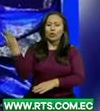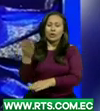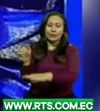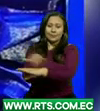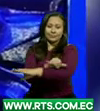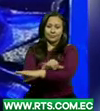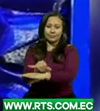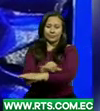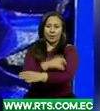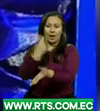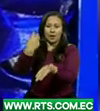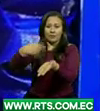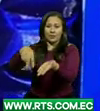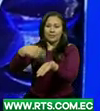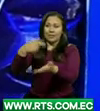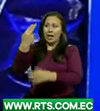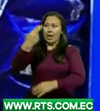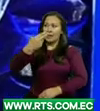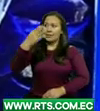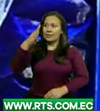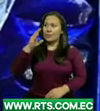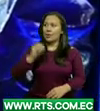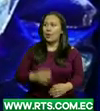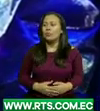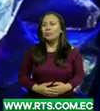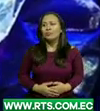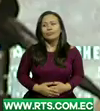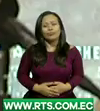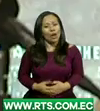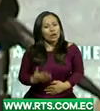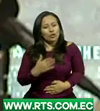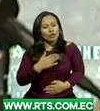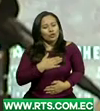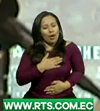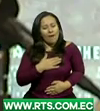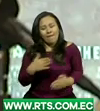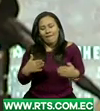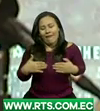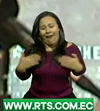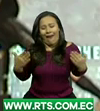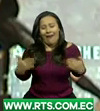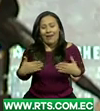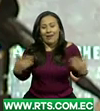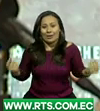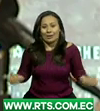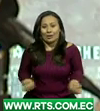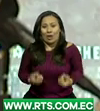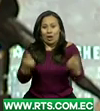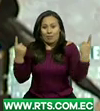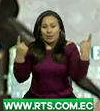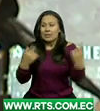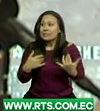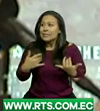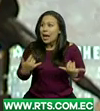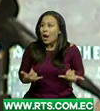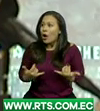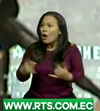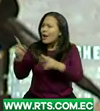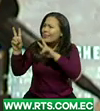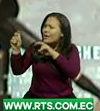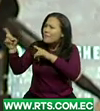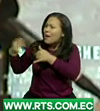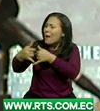Film Festival de HBO. Bueno, estoy súper contenta, es bastante inesperada ciertas cosas que están pasando con esta